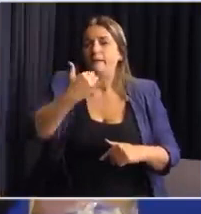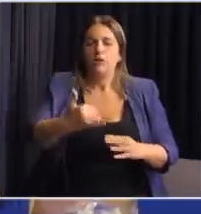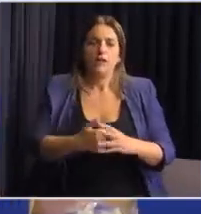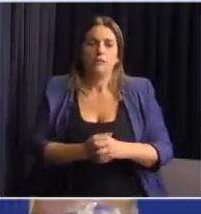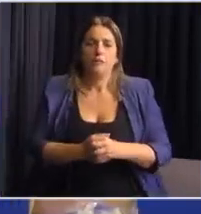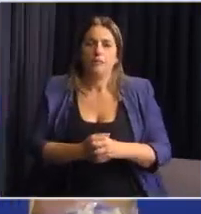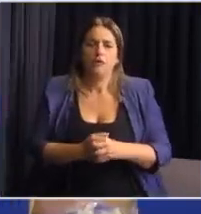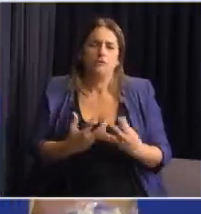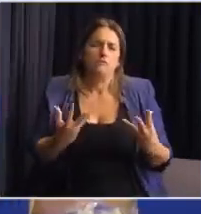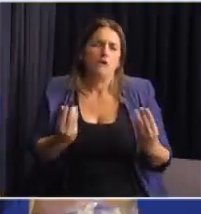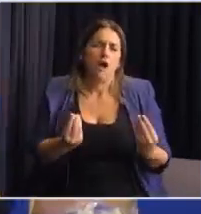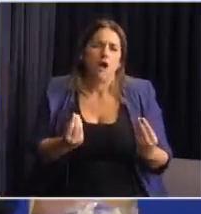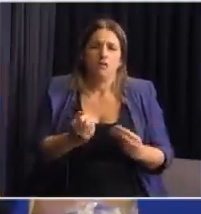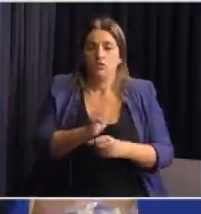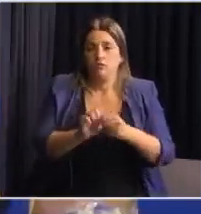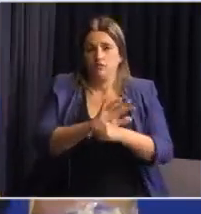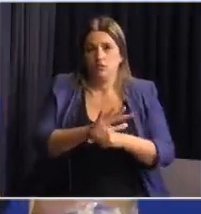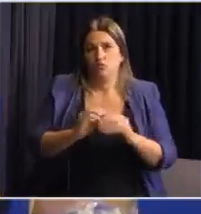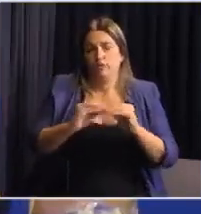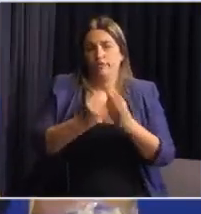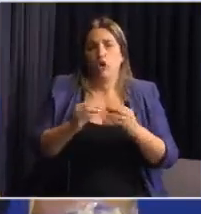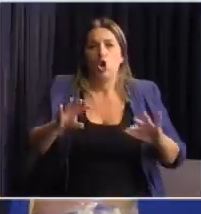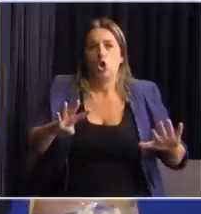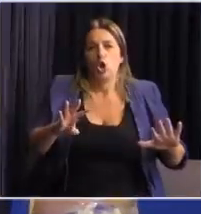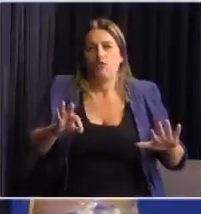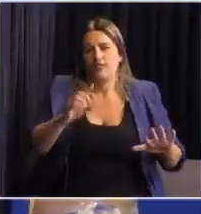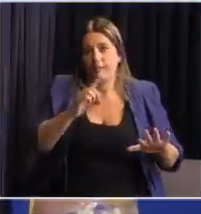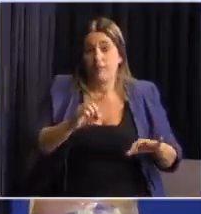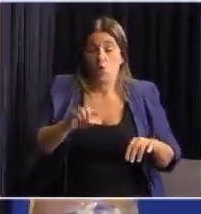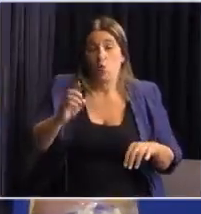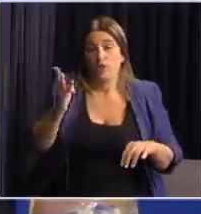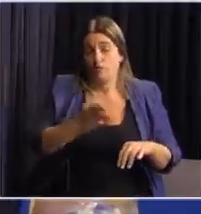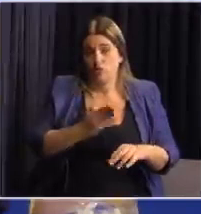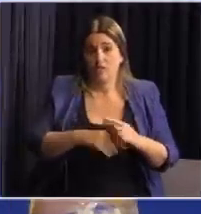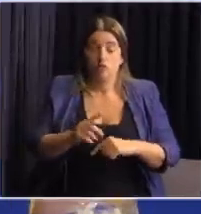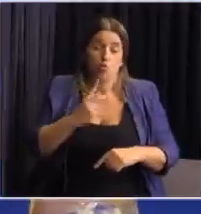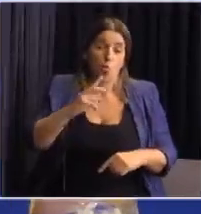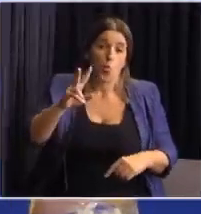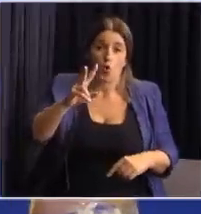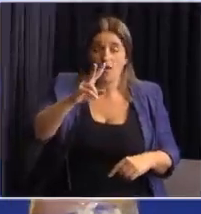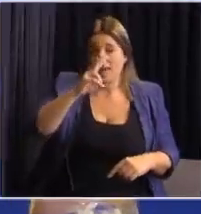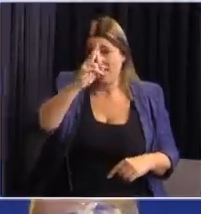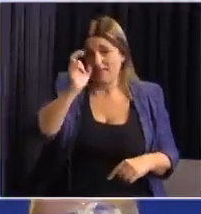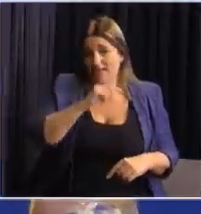un aluvión de casos, de 90.000 casos, eso genera un 4% de internación y dentro de ellos un 1% de